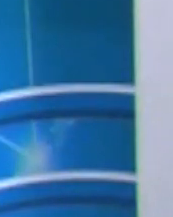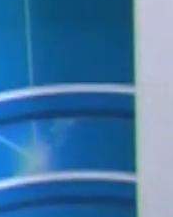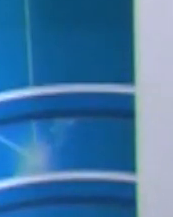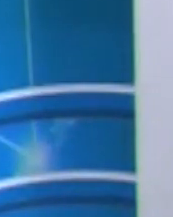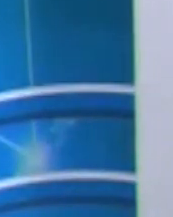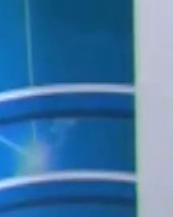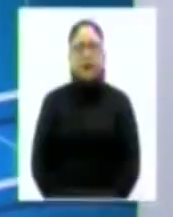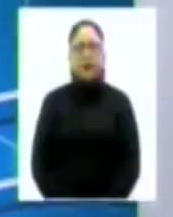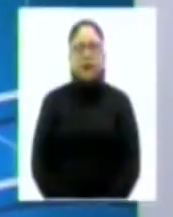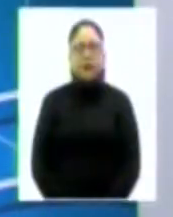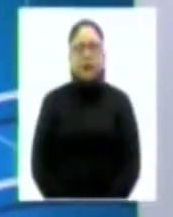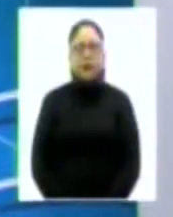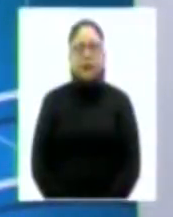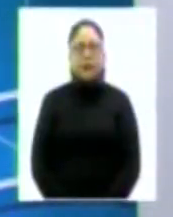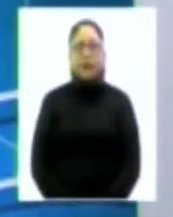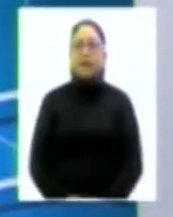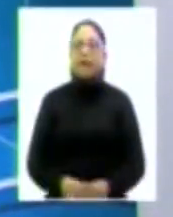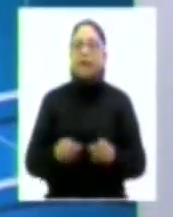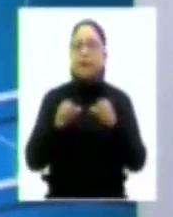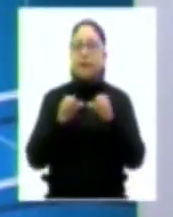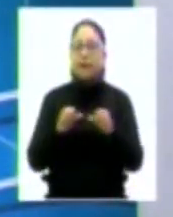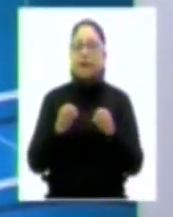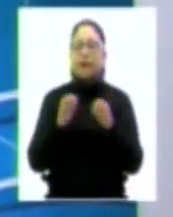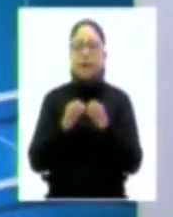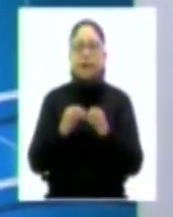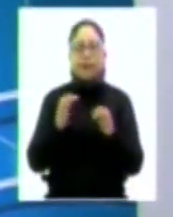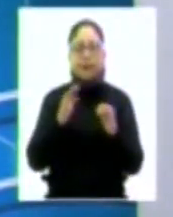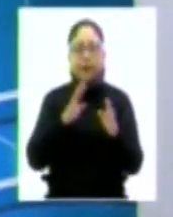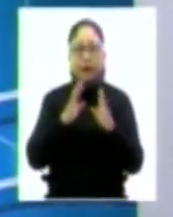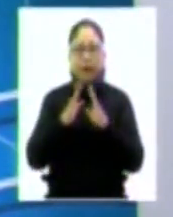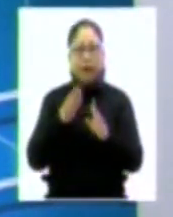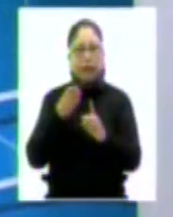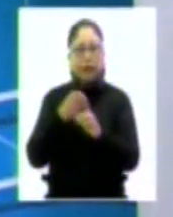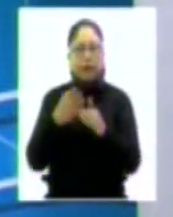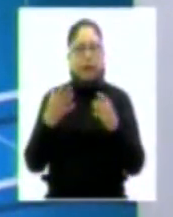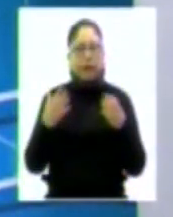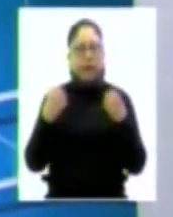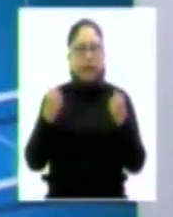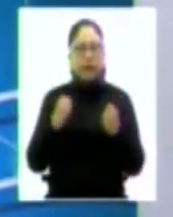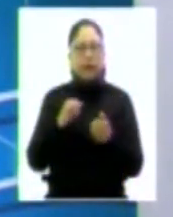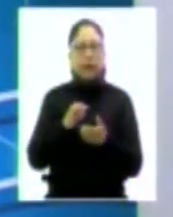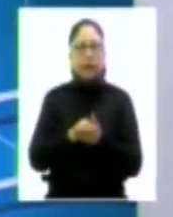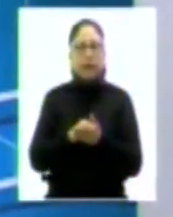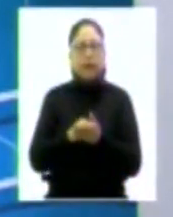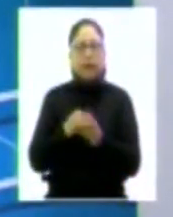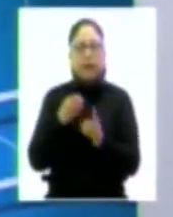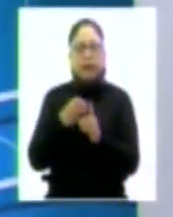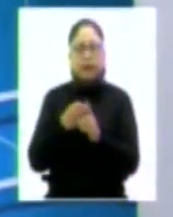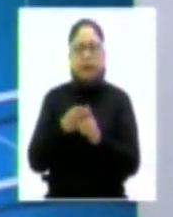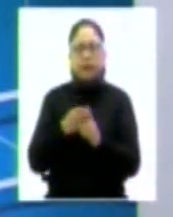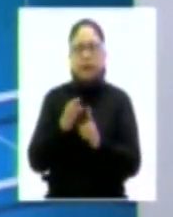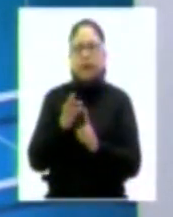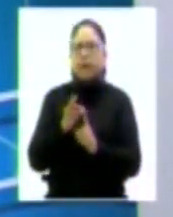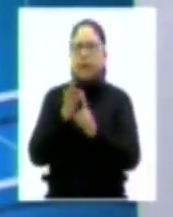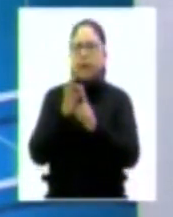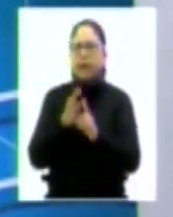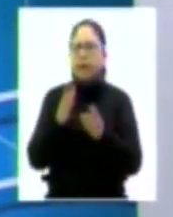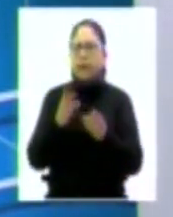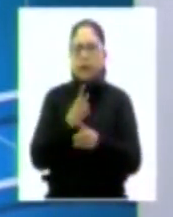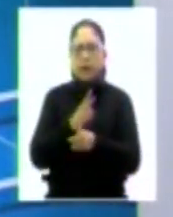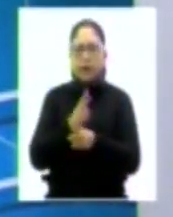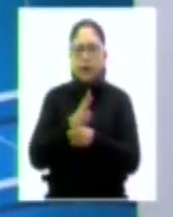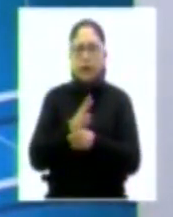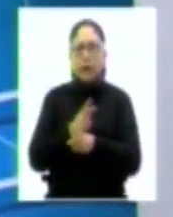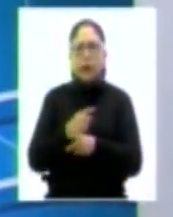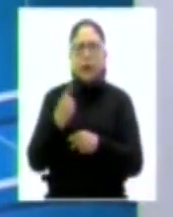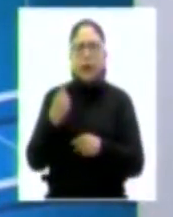Seguimos hablando de salud porque el Colegio Médico insta a las autoridades de los tres niveles del gobierno a priorizar el cuidado y la implementación en los centros de